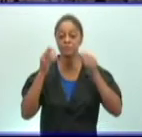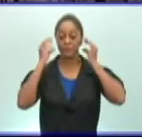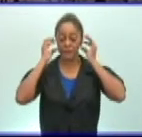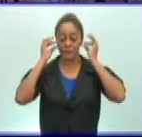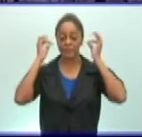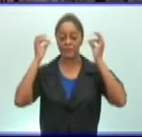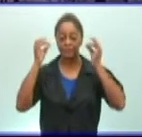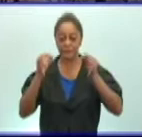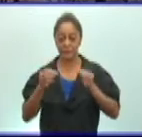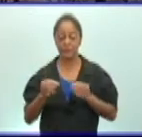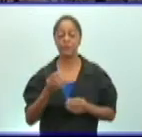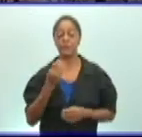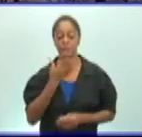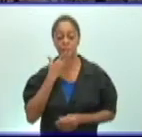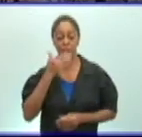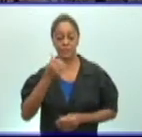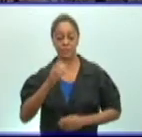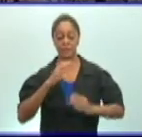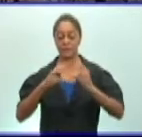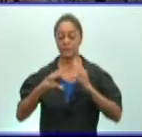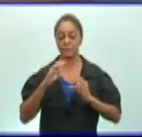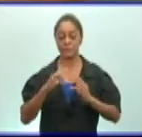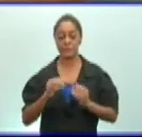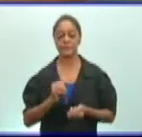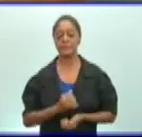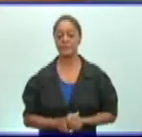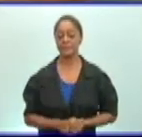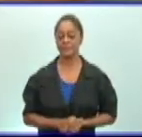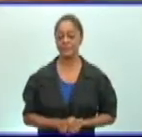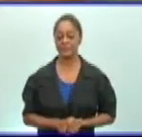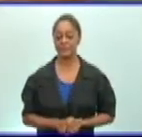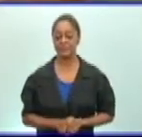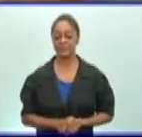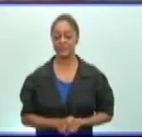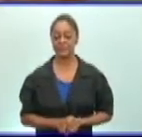el nasobuco y lograr una mejor comunicación.